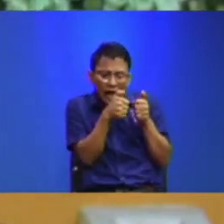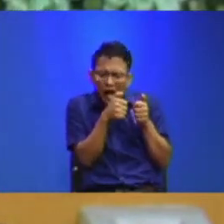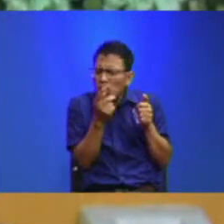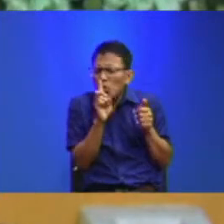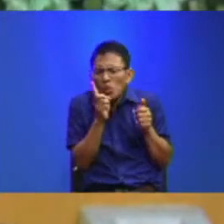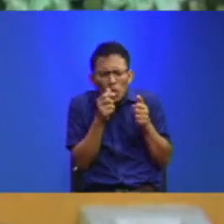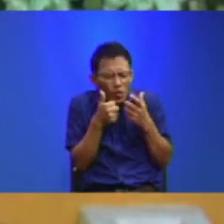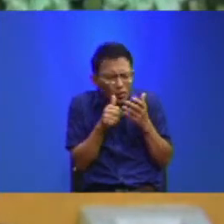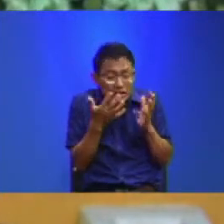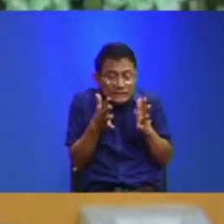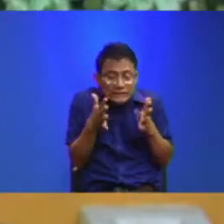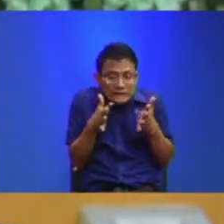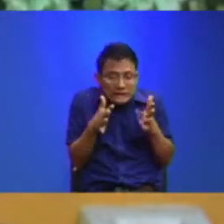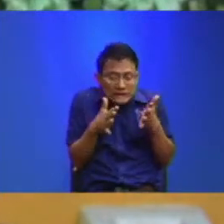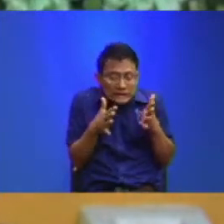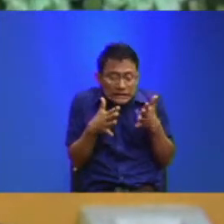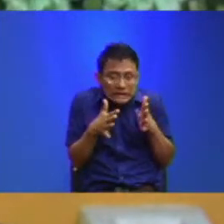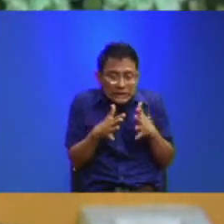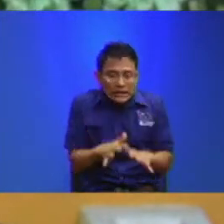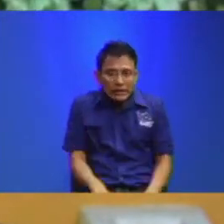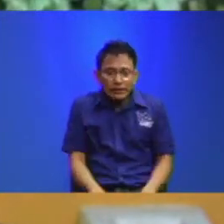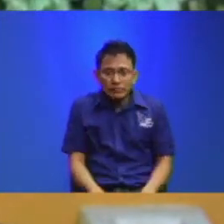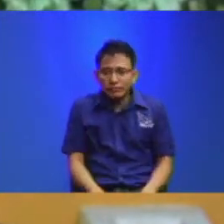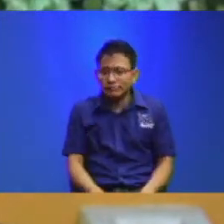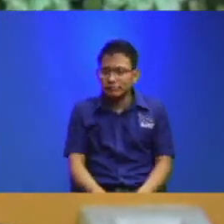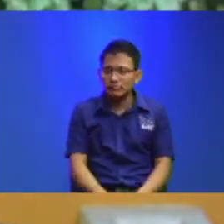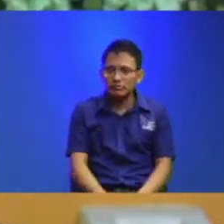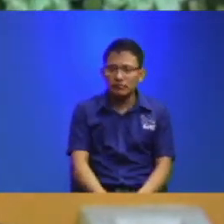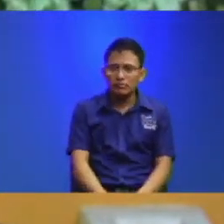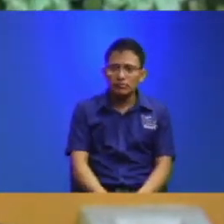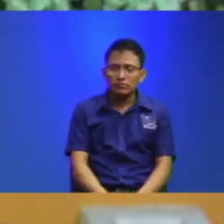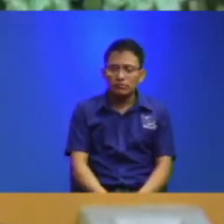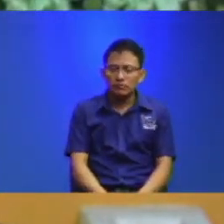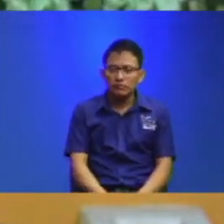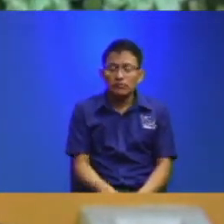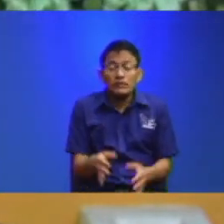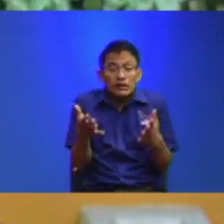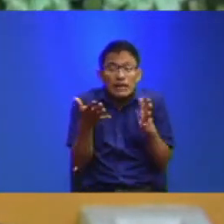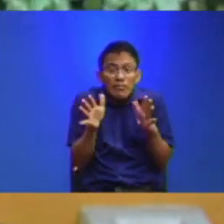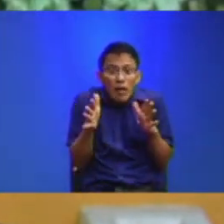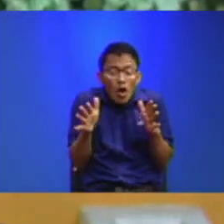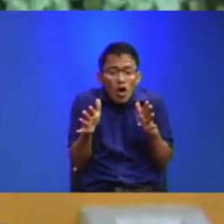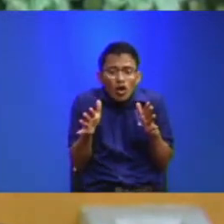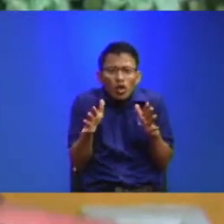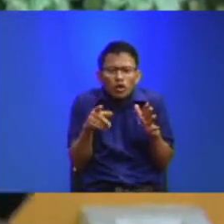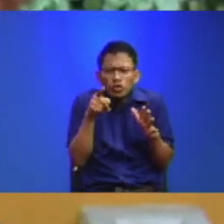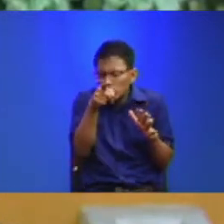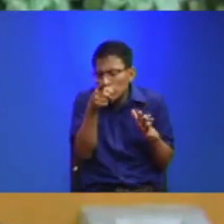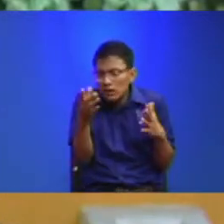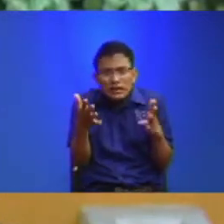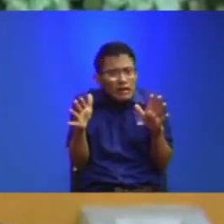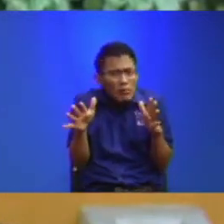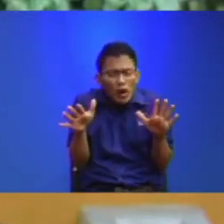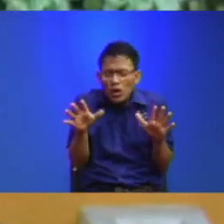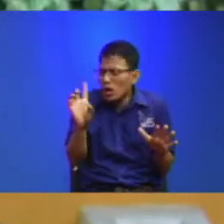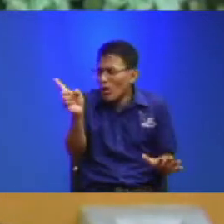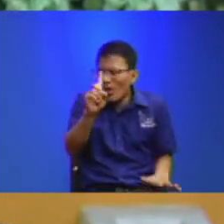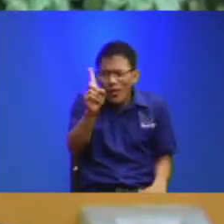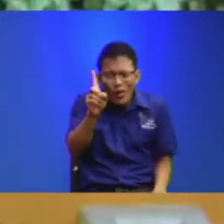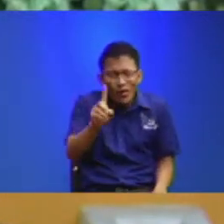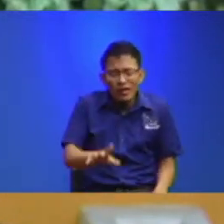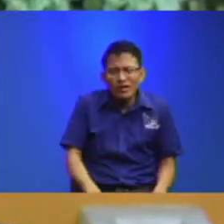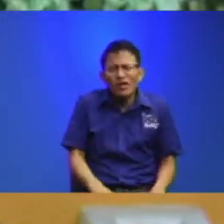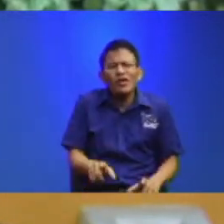El temor al hombre se convierte en una piedra de tropiezo. No permitas eso. ¿Y cómo lo podemos hacer para no